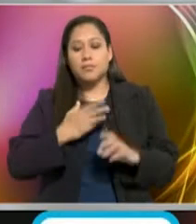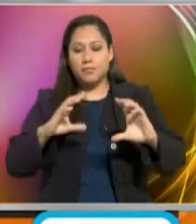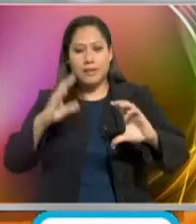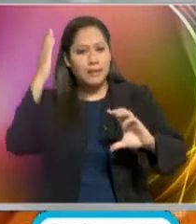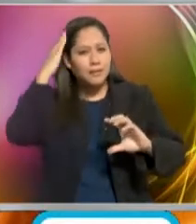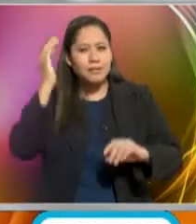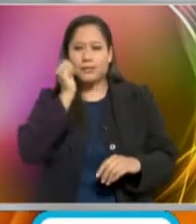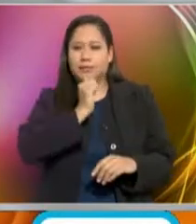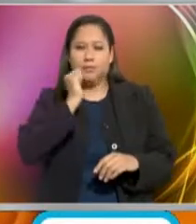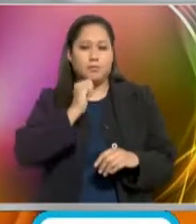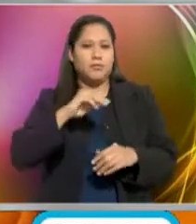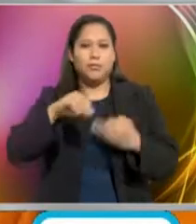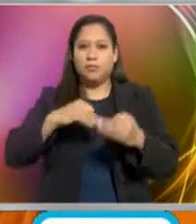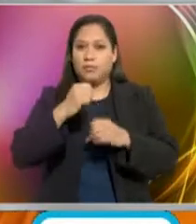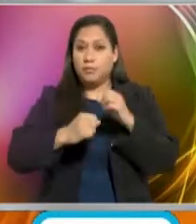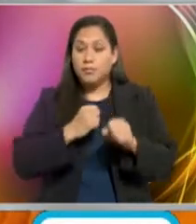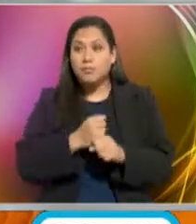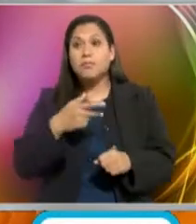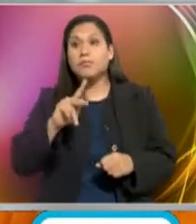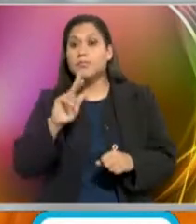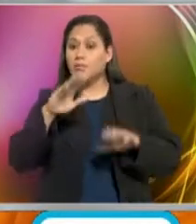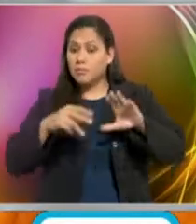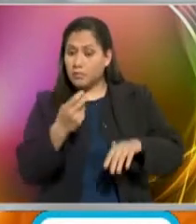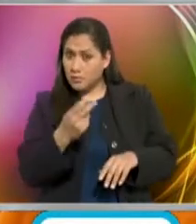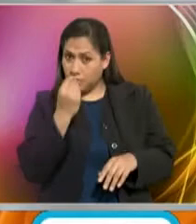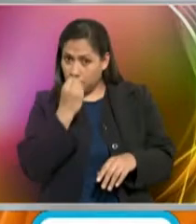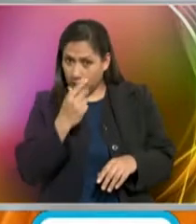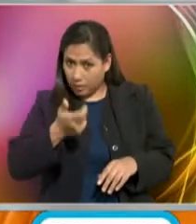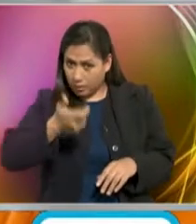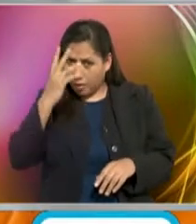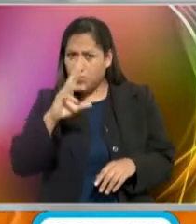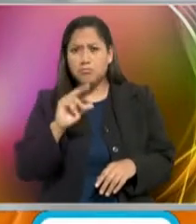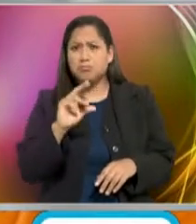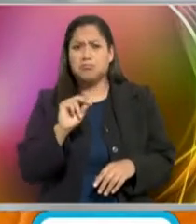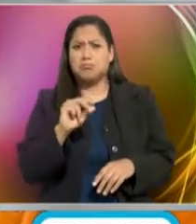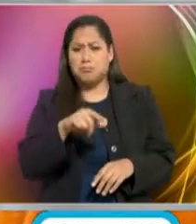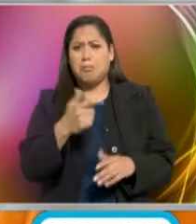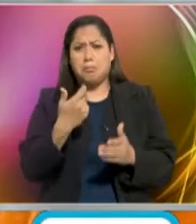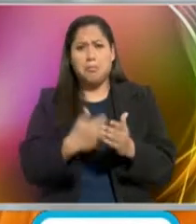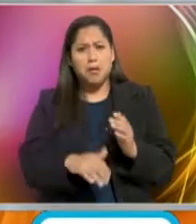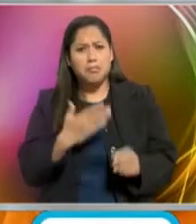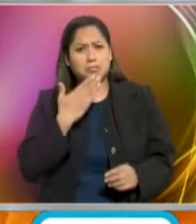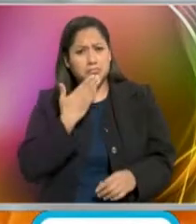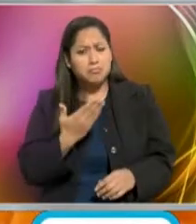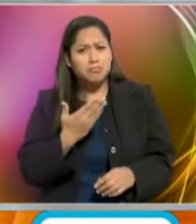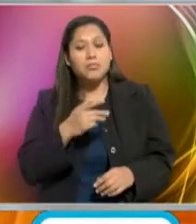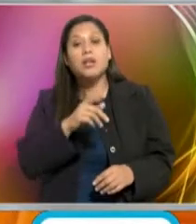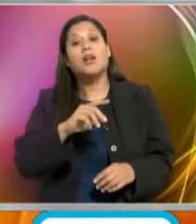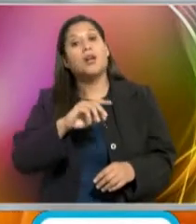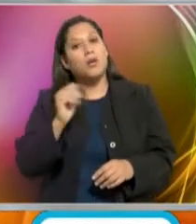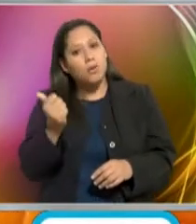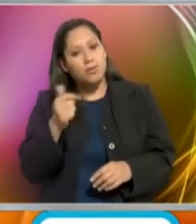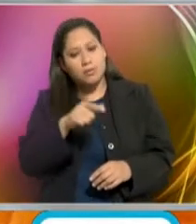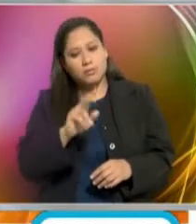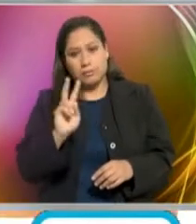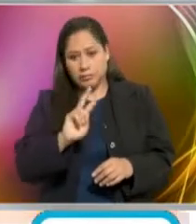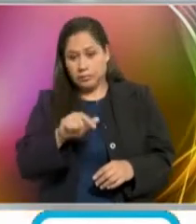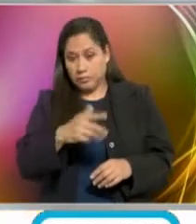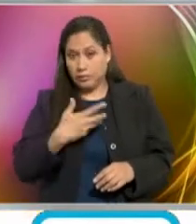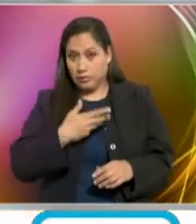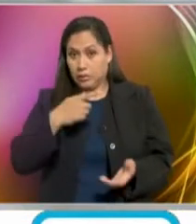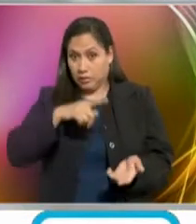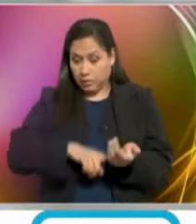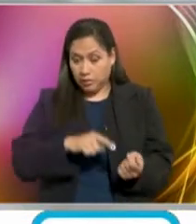todo el año y además, pues generalmente es un alimento no caro. No es caro Sí. y otra de las propiedades que tiene